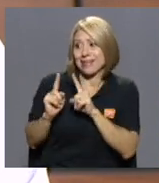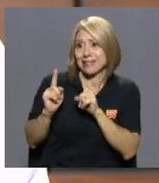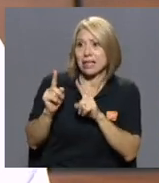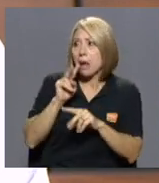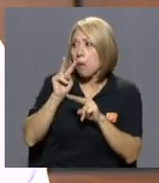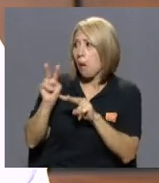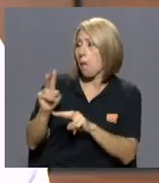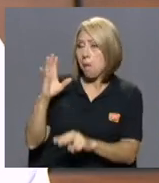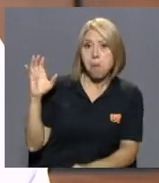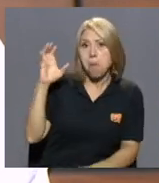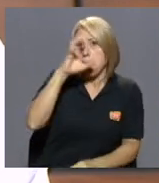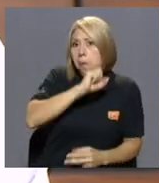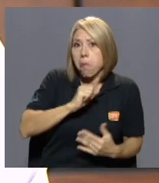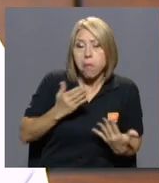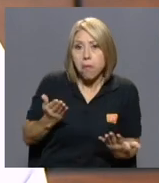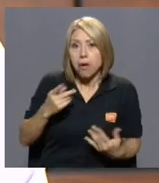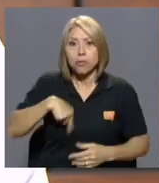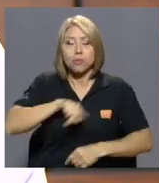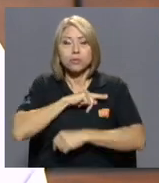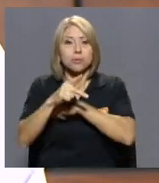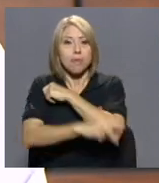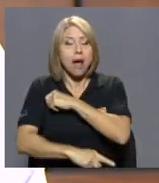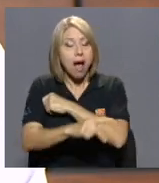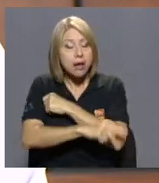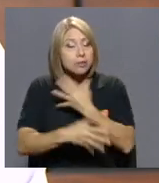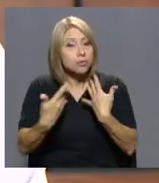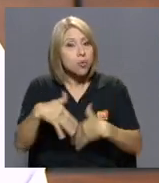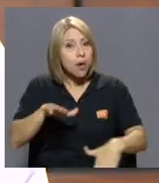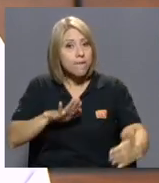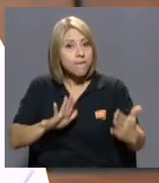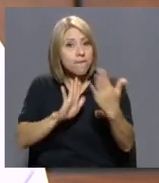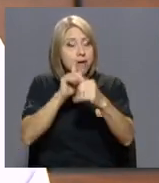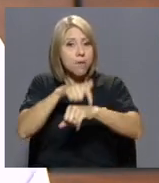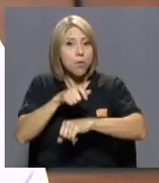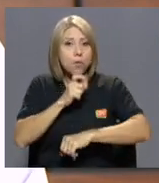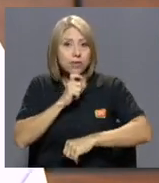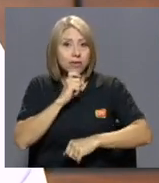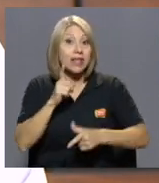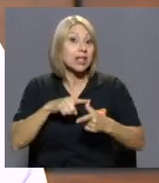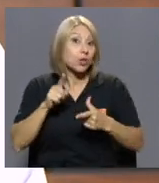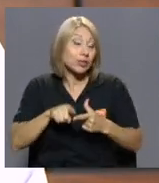de la vida, nuestro país está enfrentando uno de los momentos más difíciles. Así que a